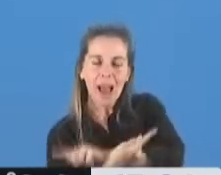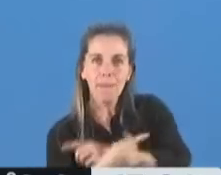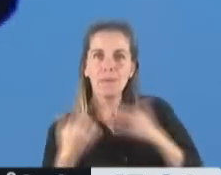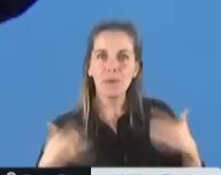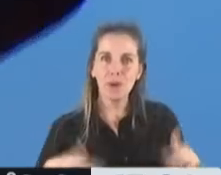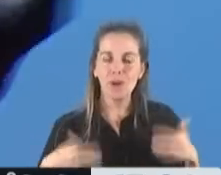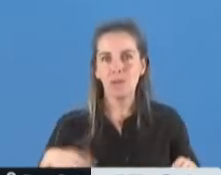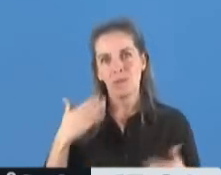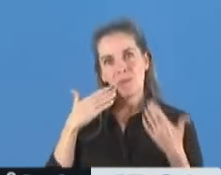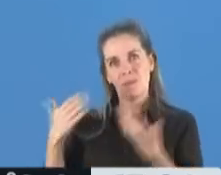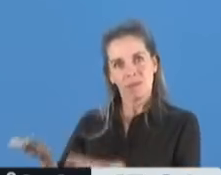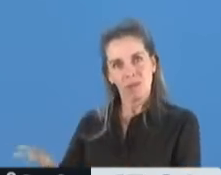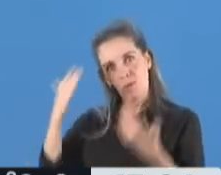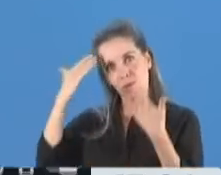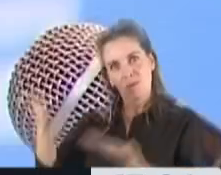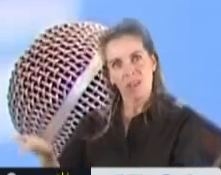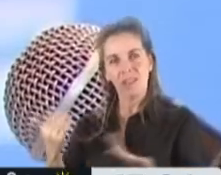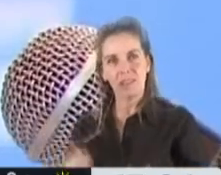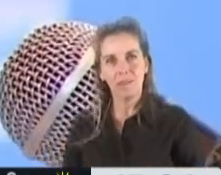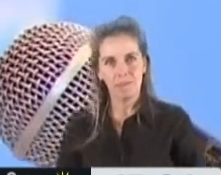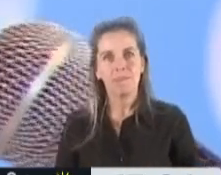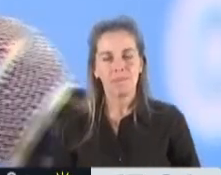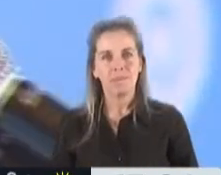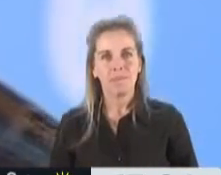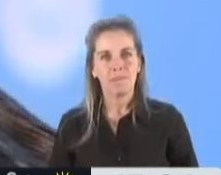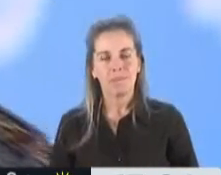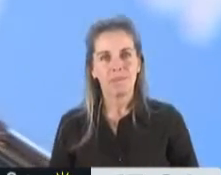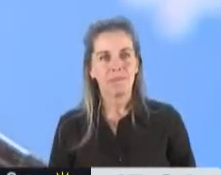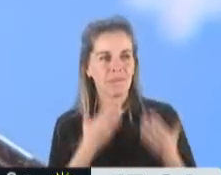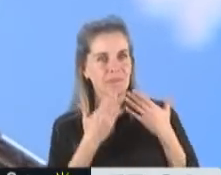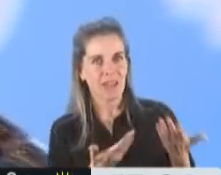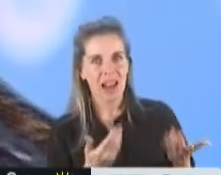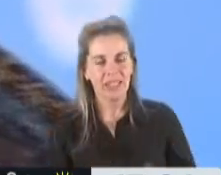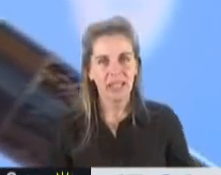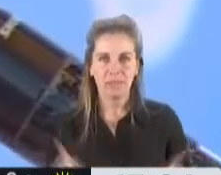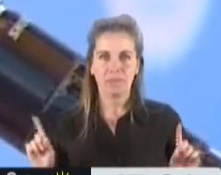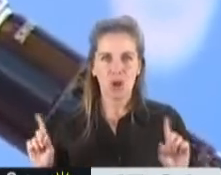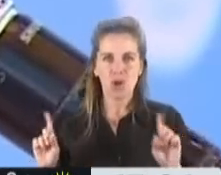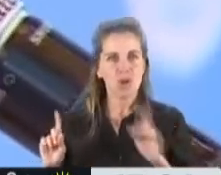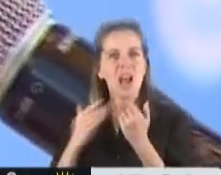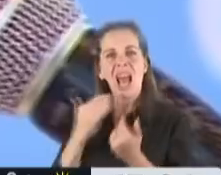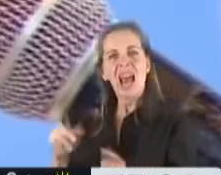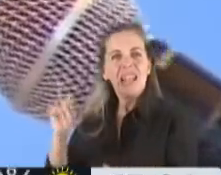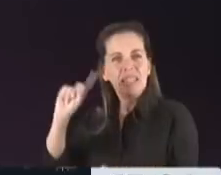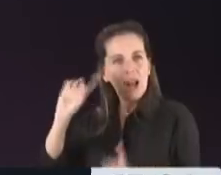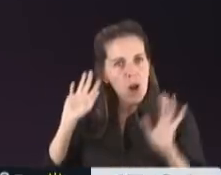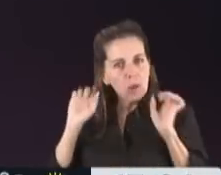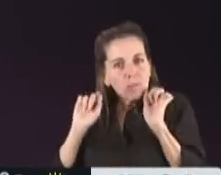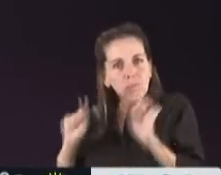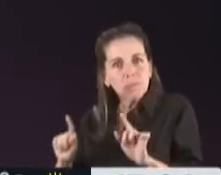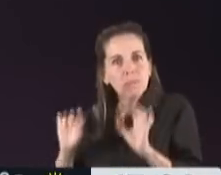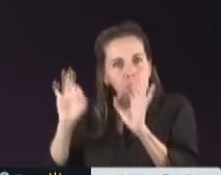bueno, chapó, chapó, es un gran avance. Muchas gracias. No, es un gran avance. No me des las gracias. Es tu